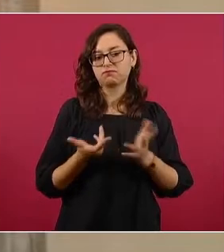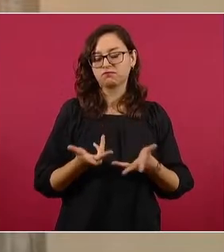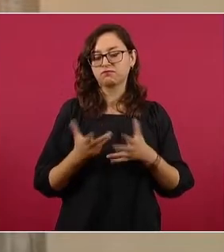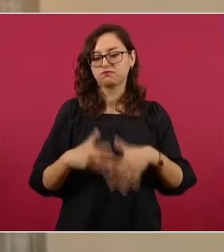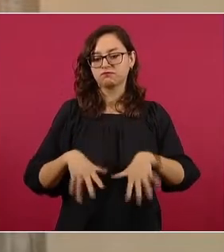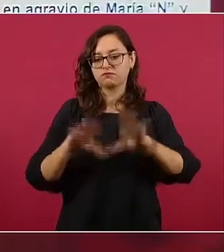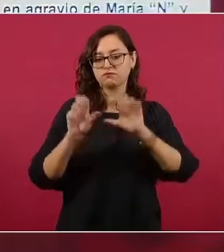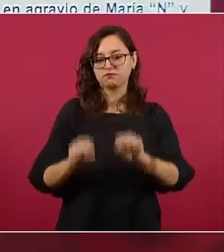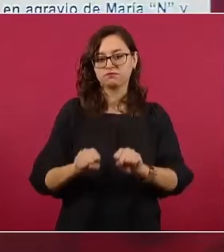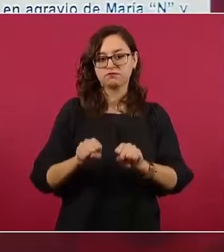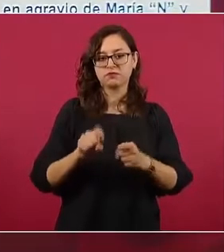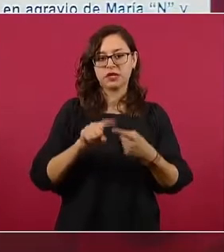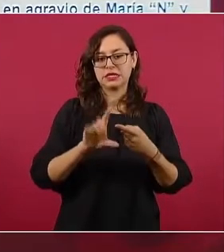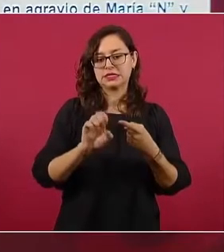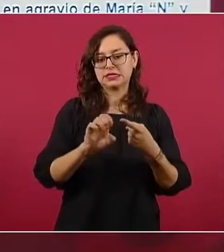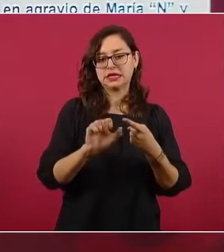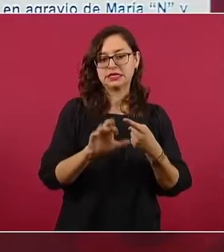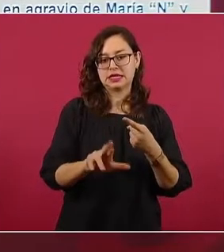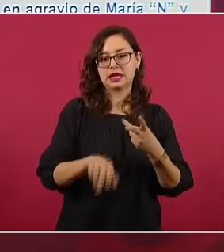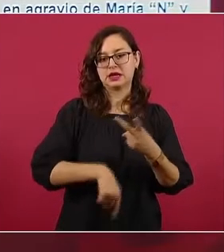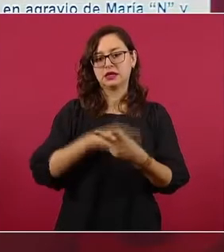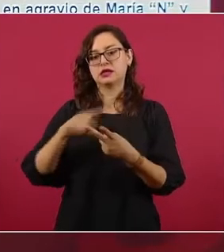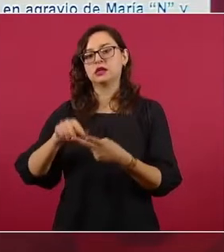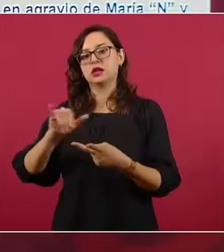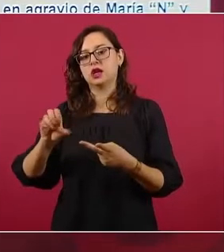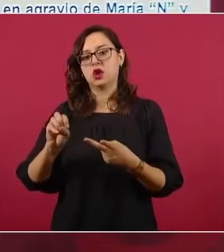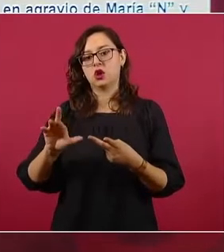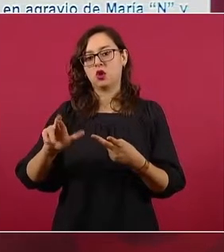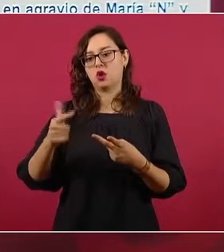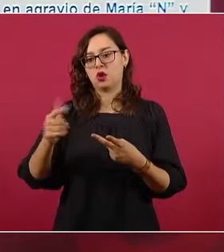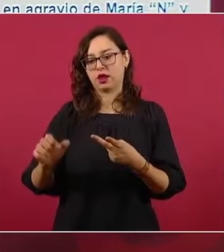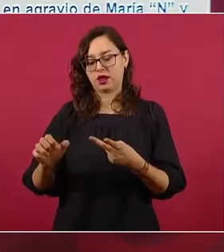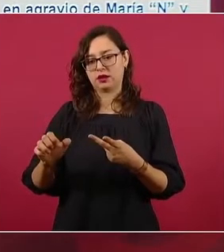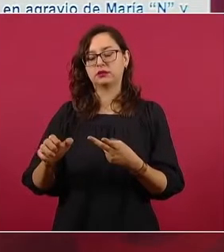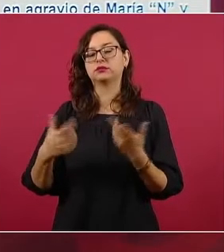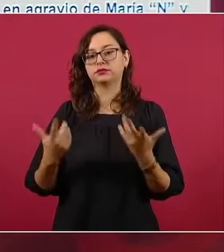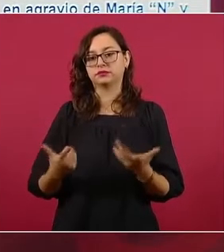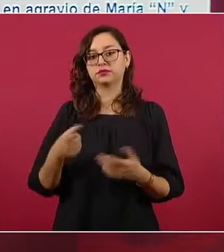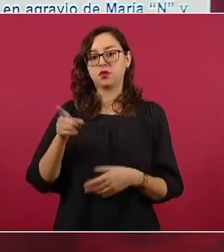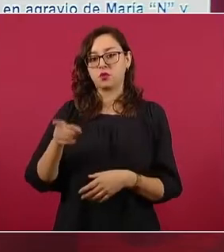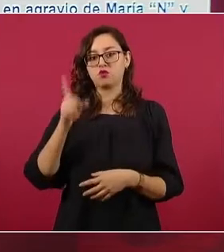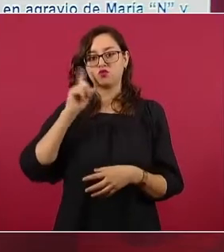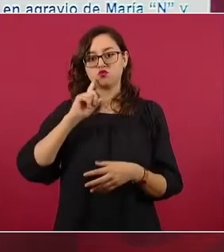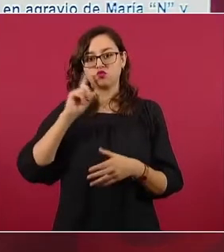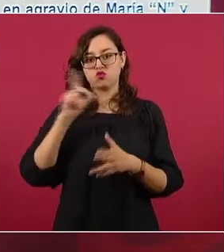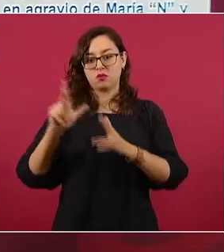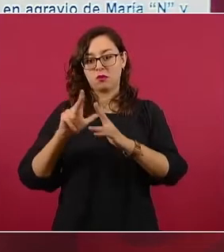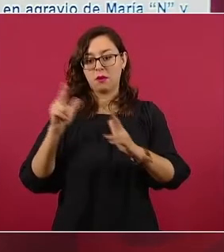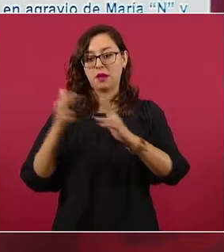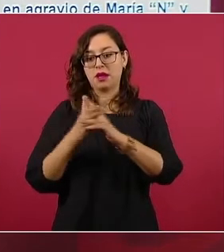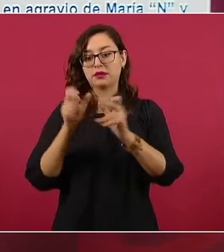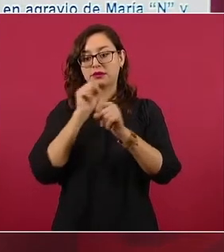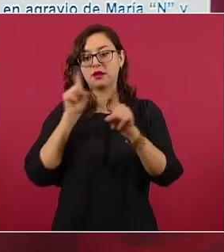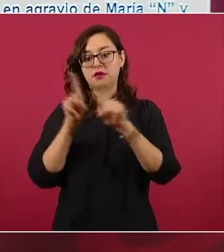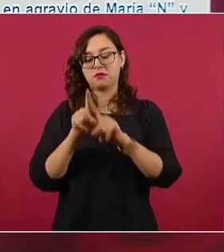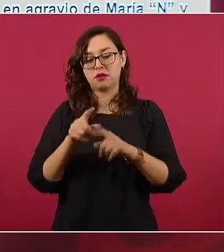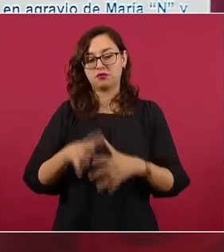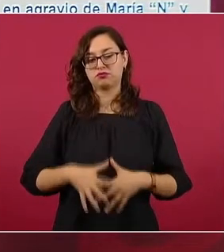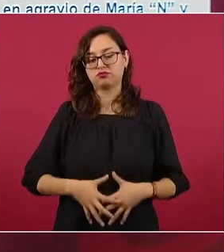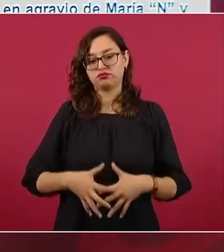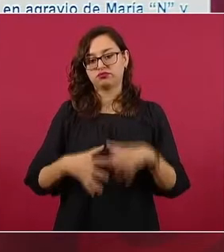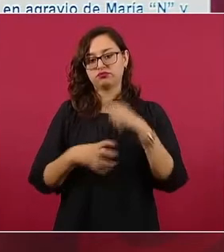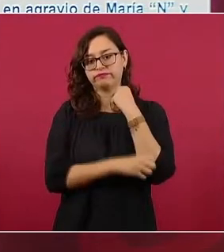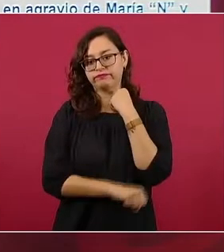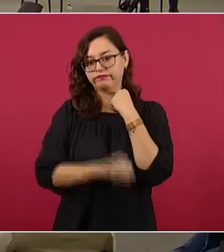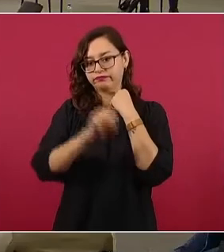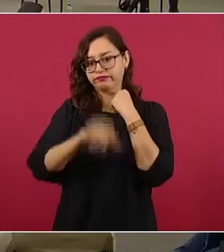detenido Jorge N., por el delito de feminicidio y aborto agravado en concurso real cometido en agravio de María N. y el producto